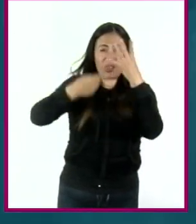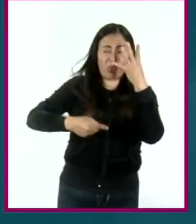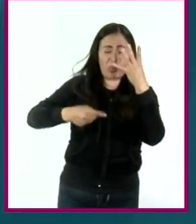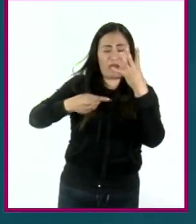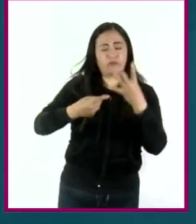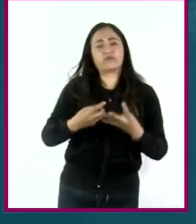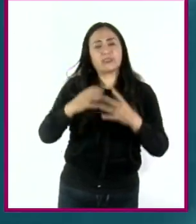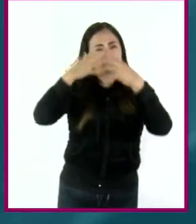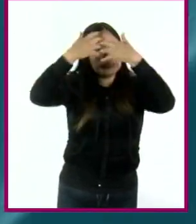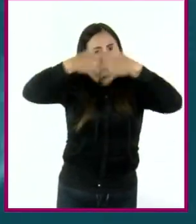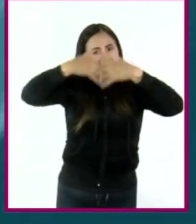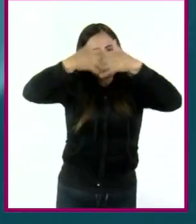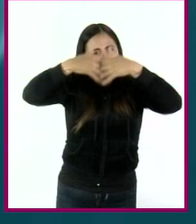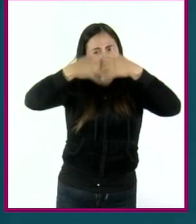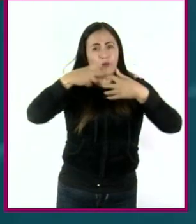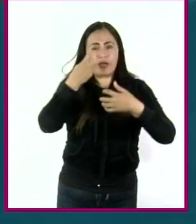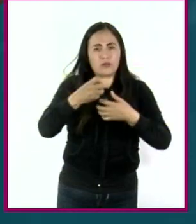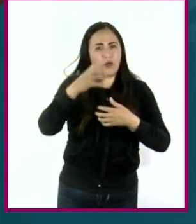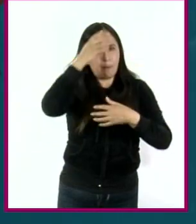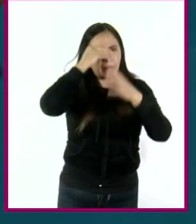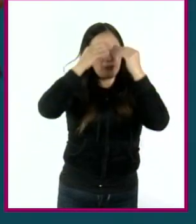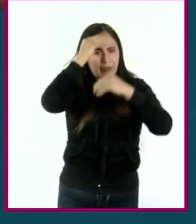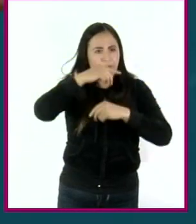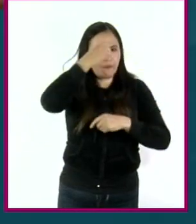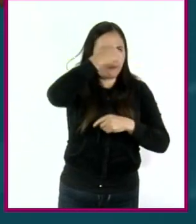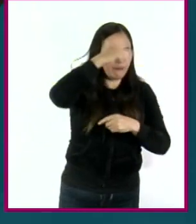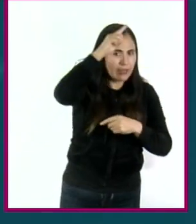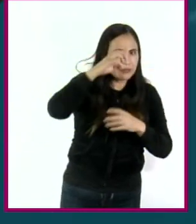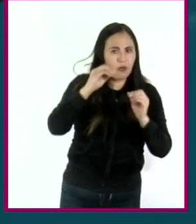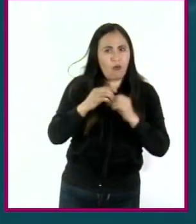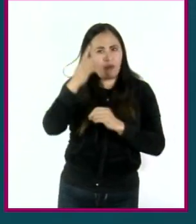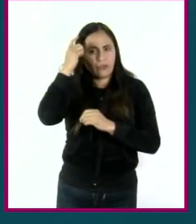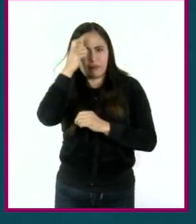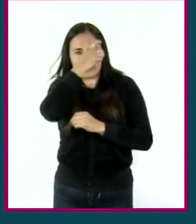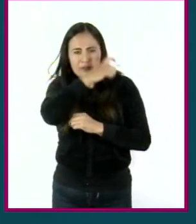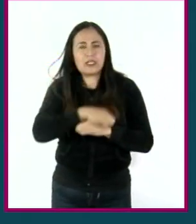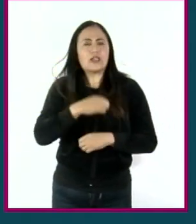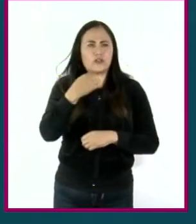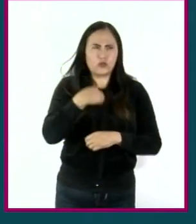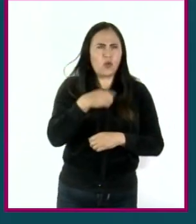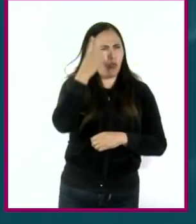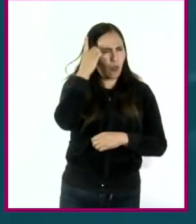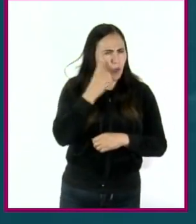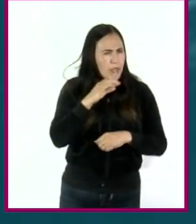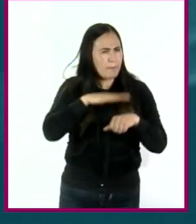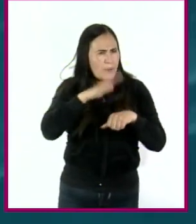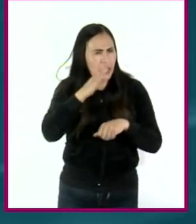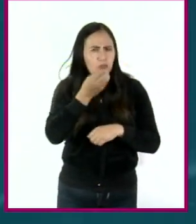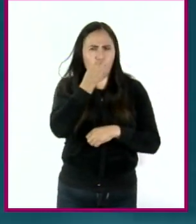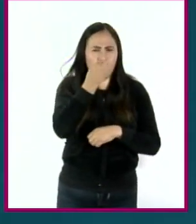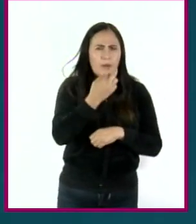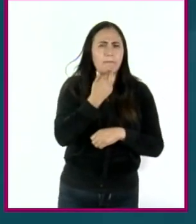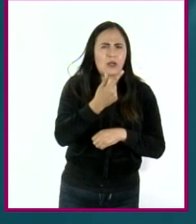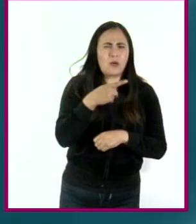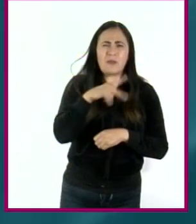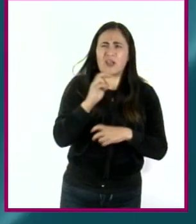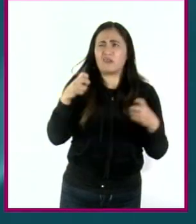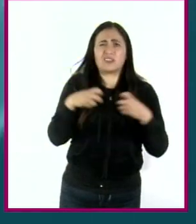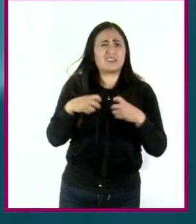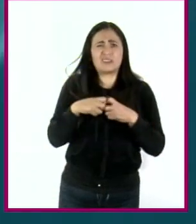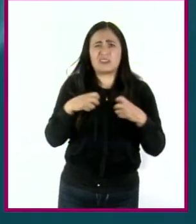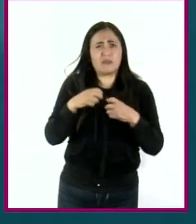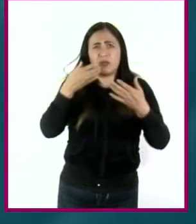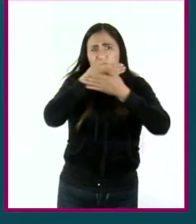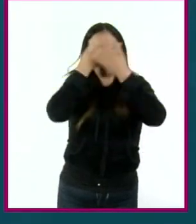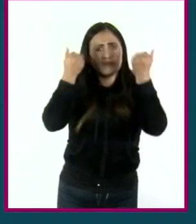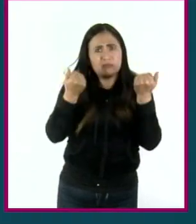tanto en la manera en que procesa. Entonces ya voy a dormir mis horas y a comer mejor. Lo que sí no sé es cómo no estresarme tanto. Ay, cómo me